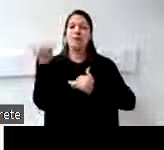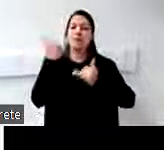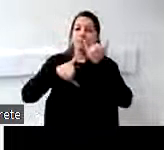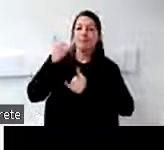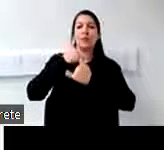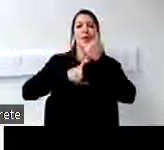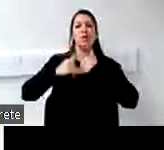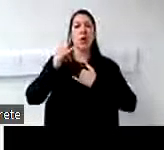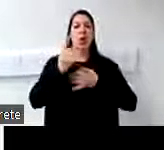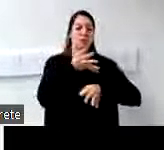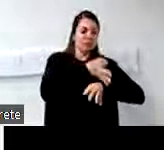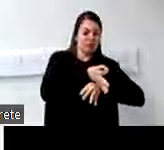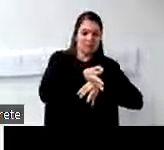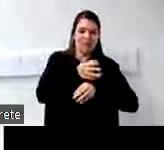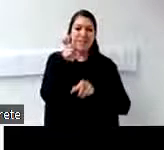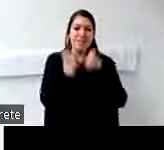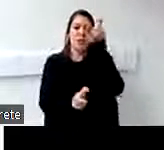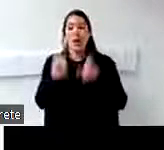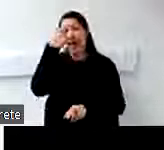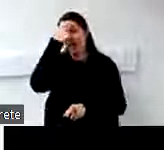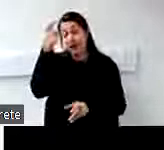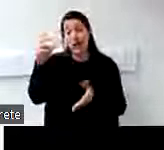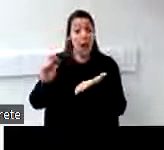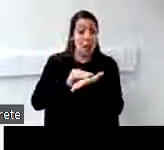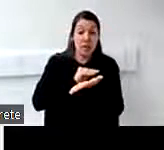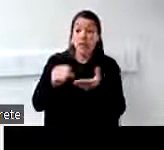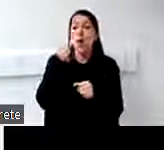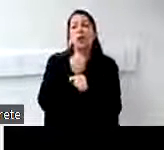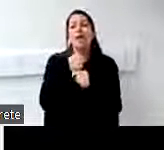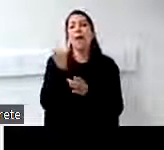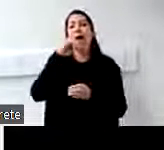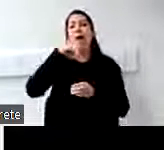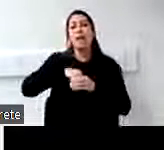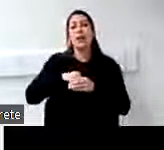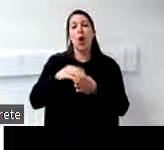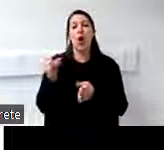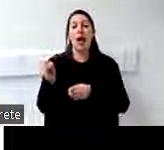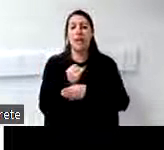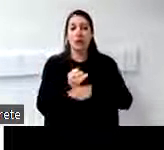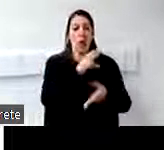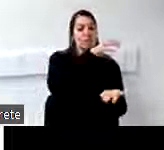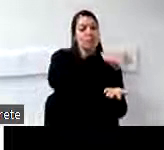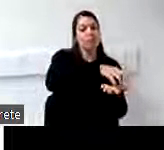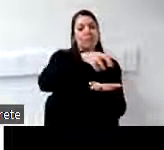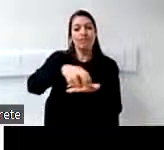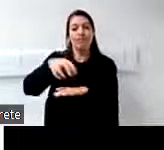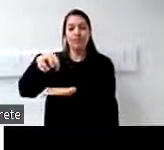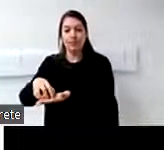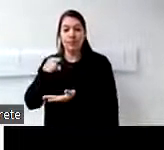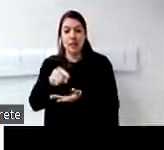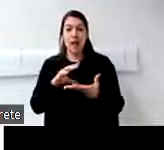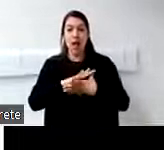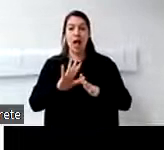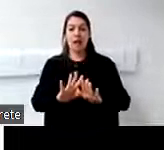a las distintas personas y técnicos y administrativos que trabajan en la institución. Ese es un poco el